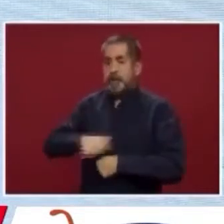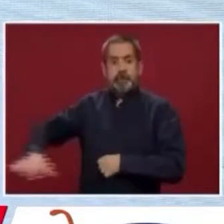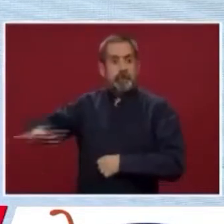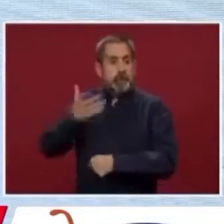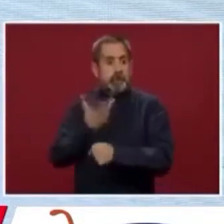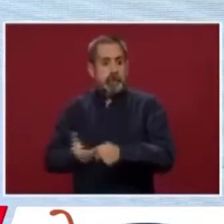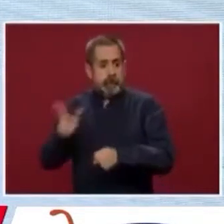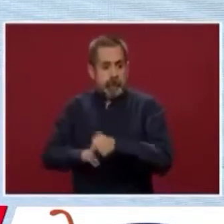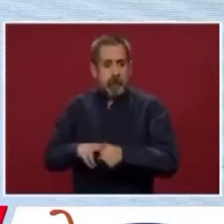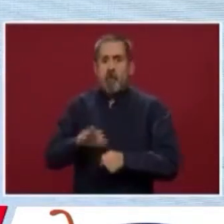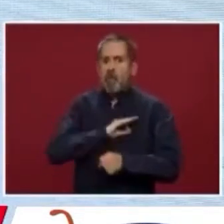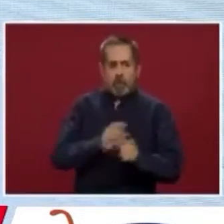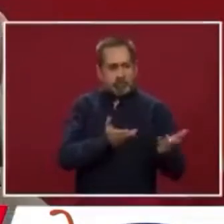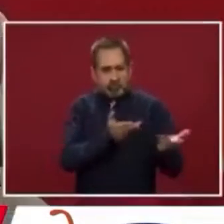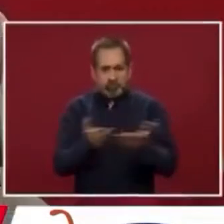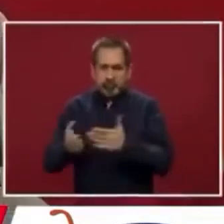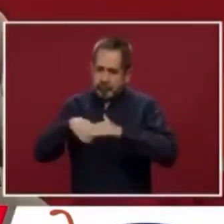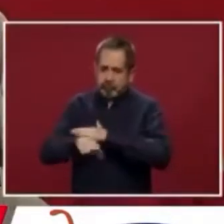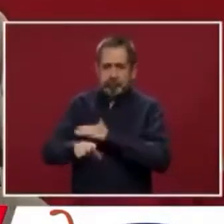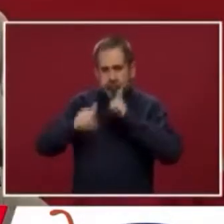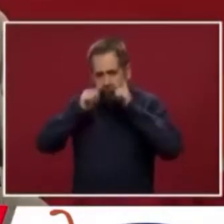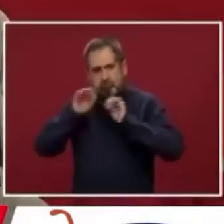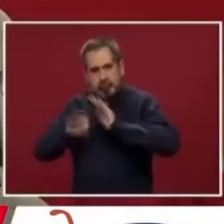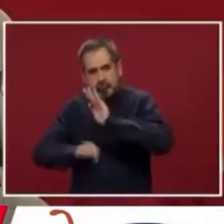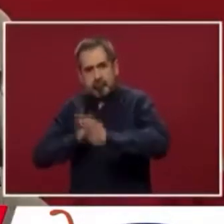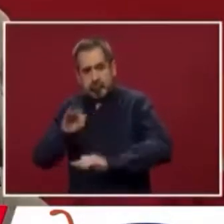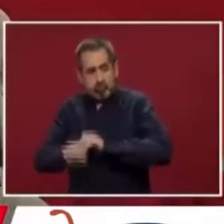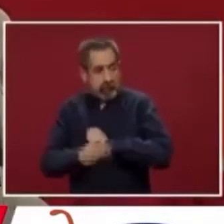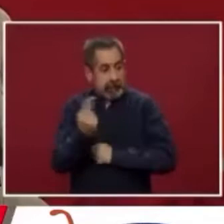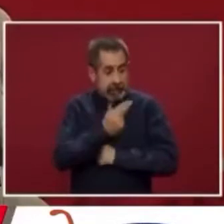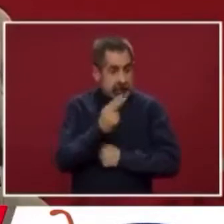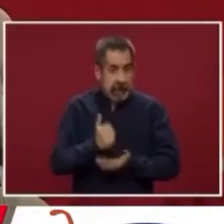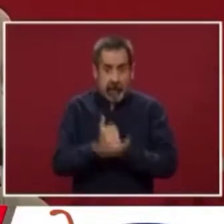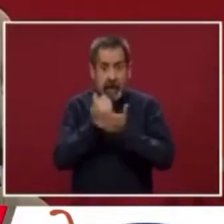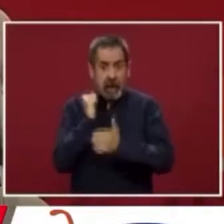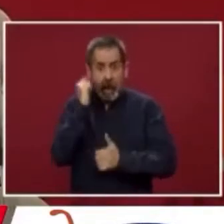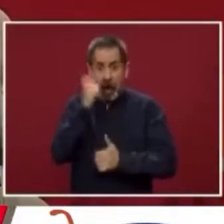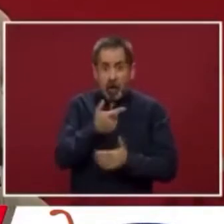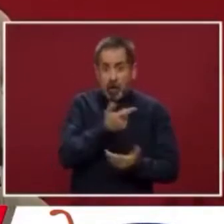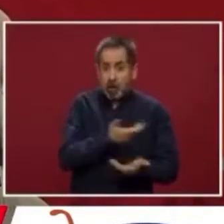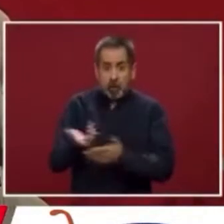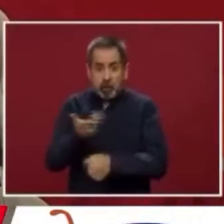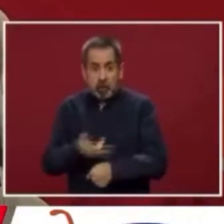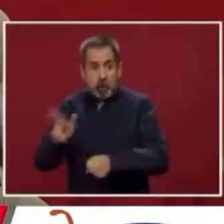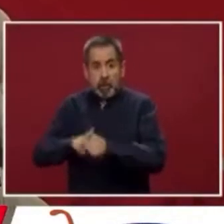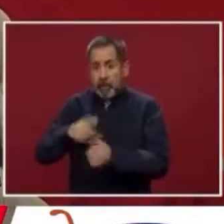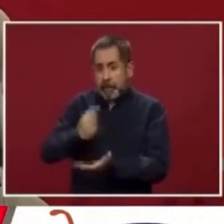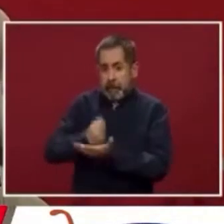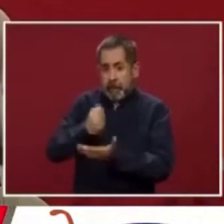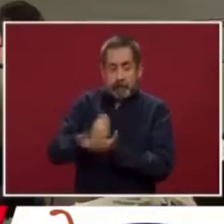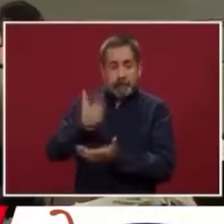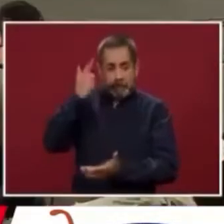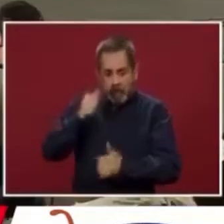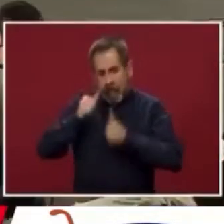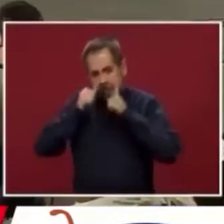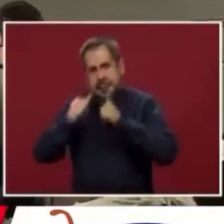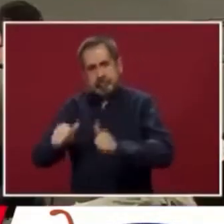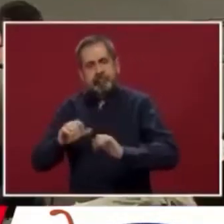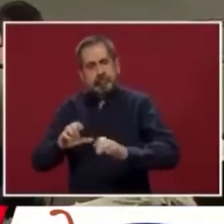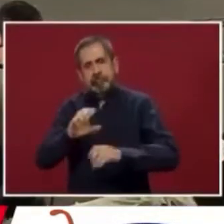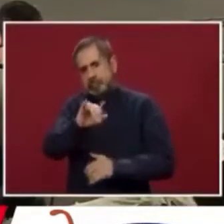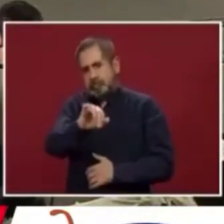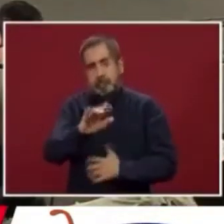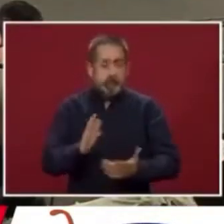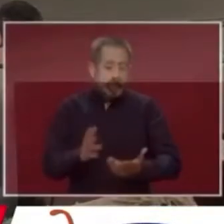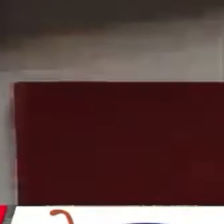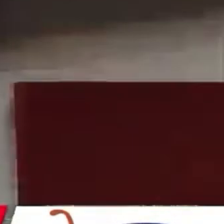recibir a todas las personas que necesiten hospitalización, que necesiten terapias intensivas. Esto hay que